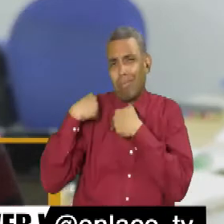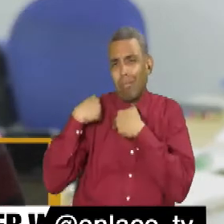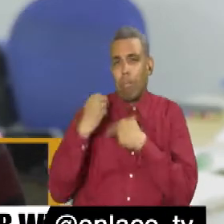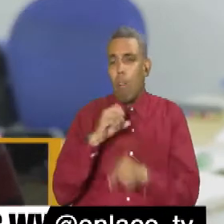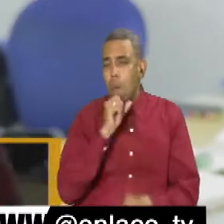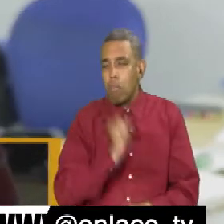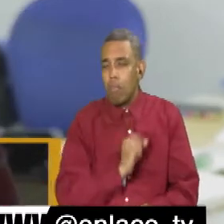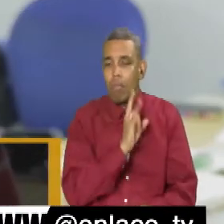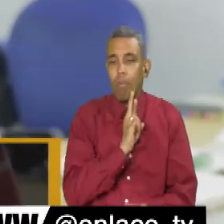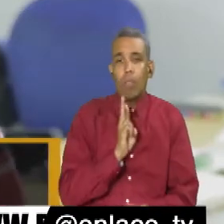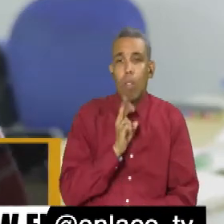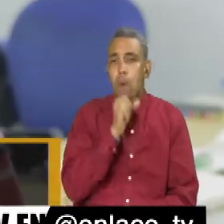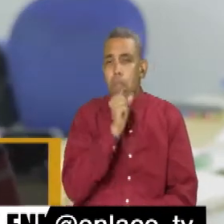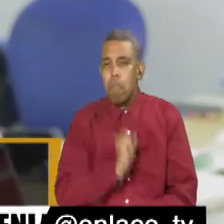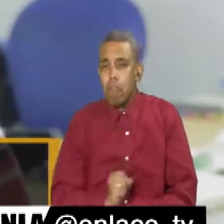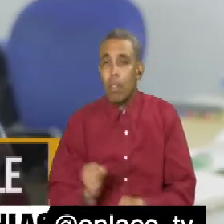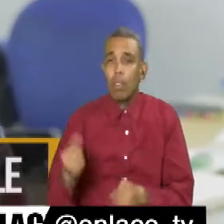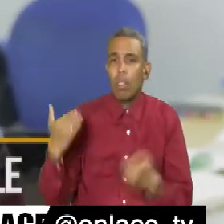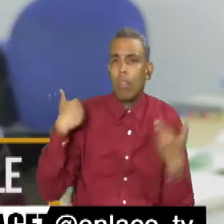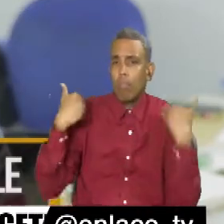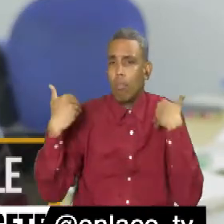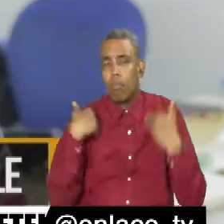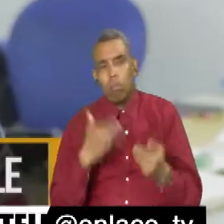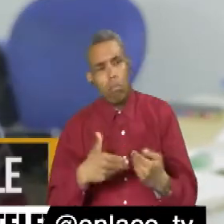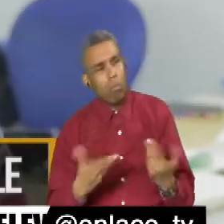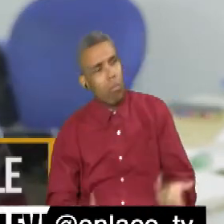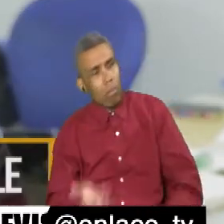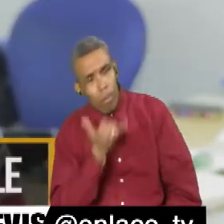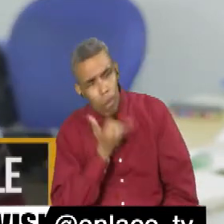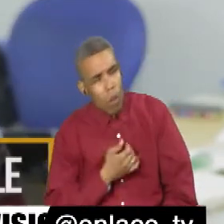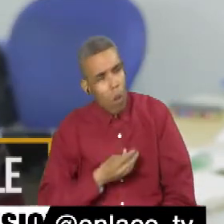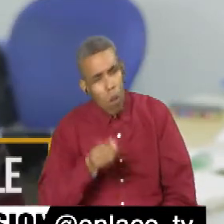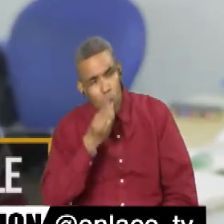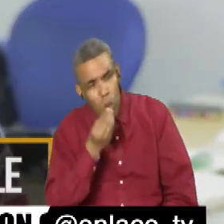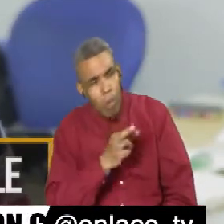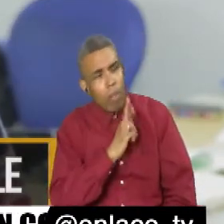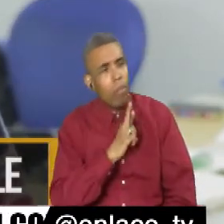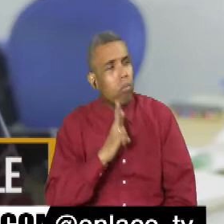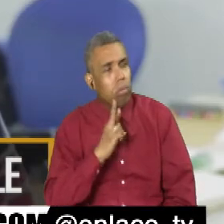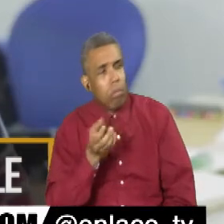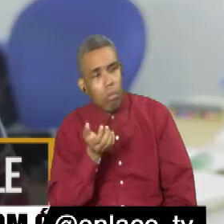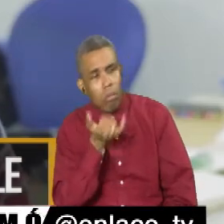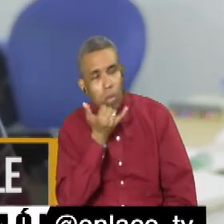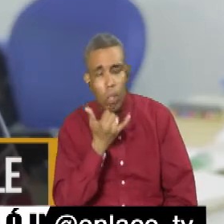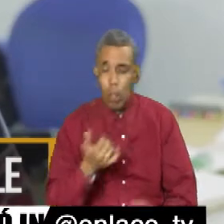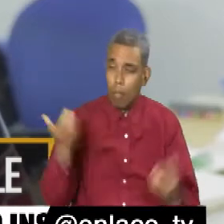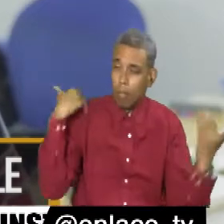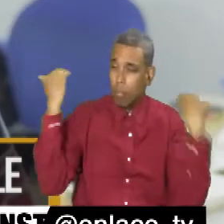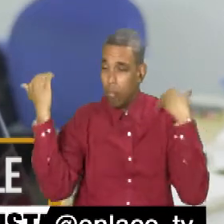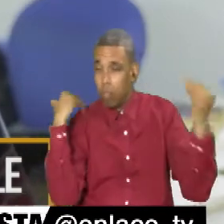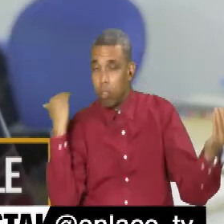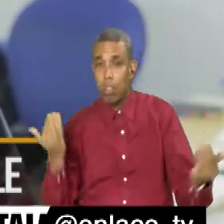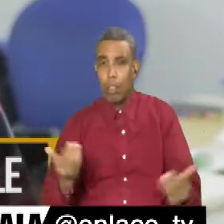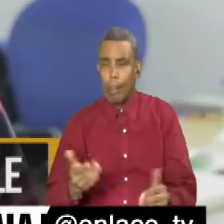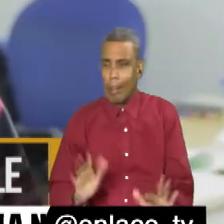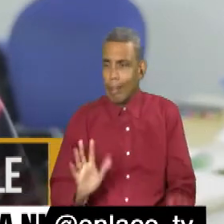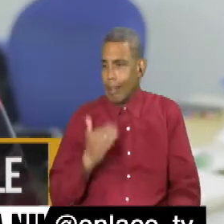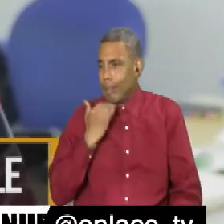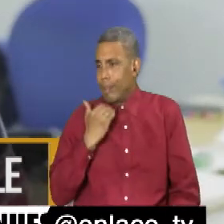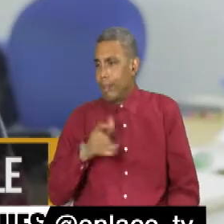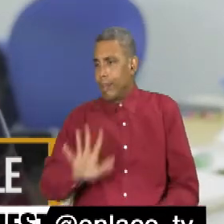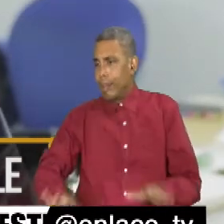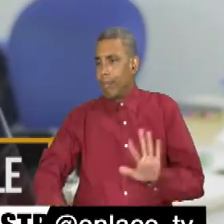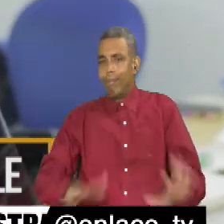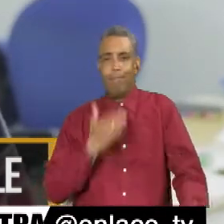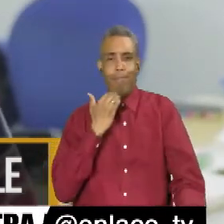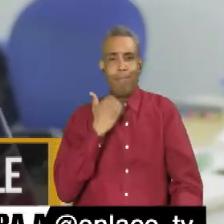tengo que decir la verdad, que no, porque todavía no sé nada. Y si llego al restaurante, abro la puerta, ahí me caen más o menos 10 abuelos también a lo mismo, y